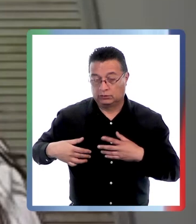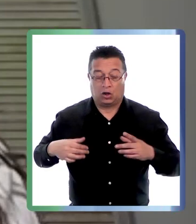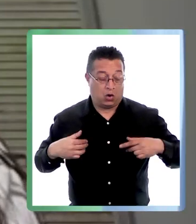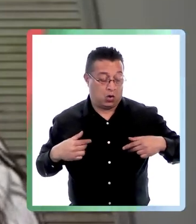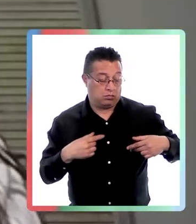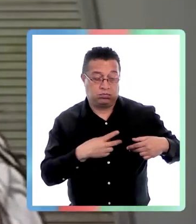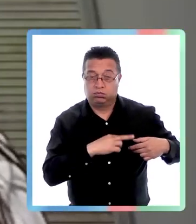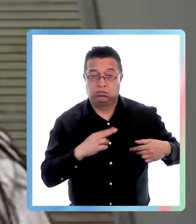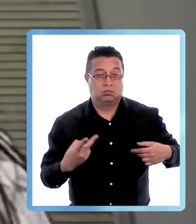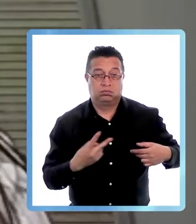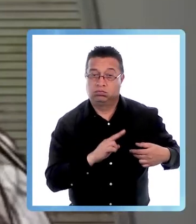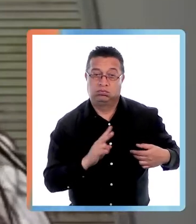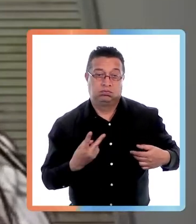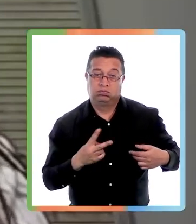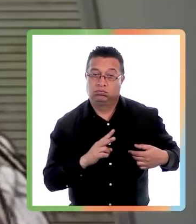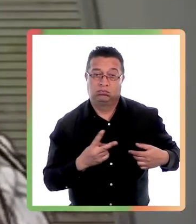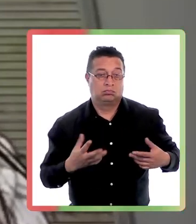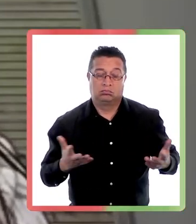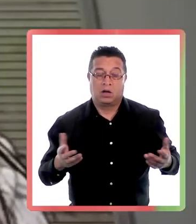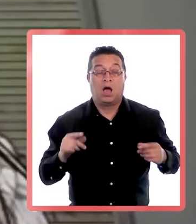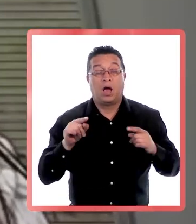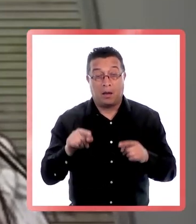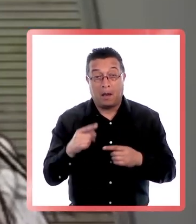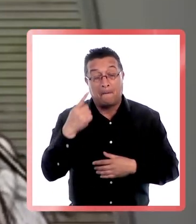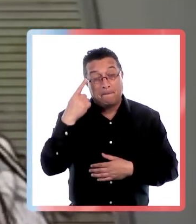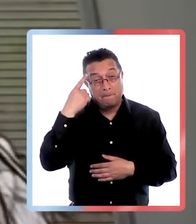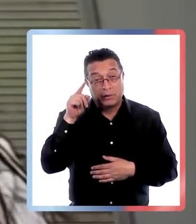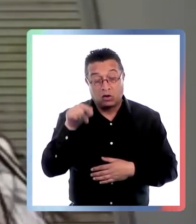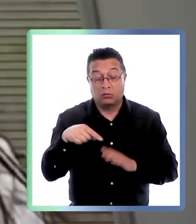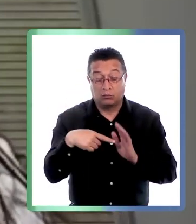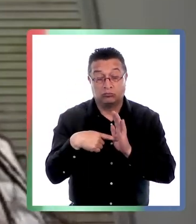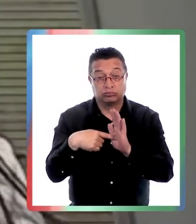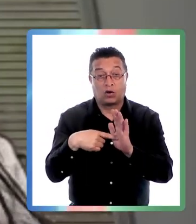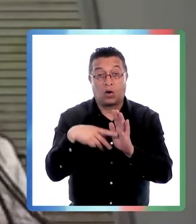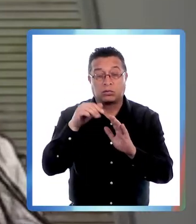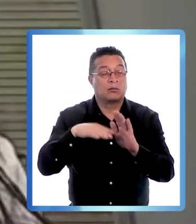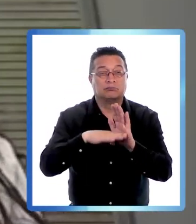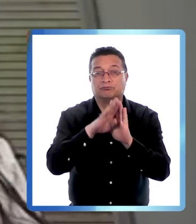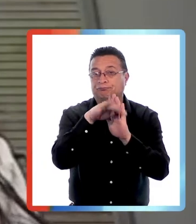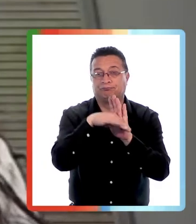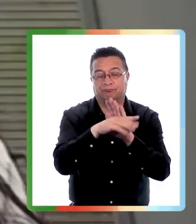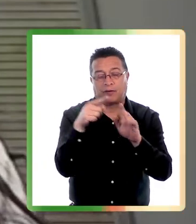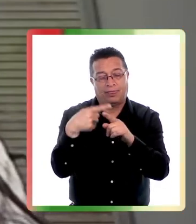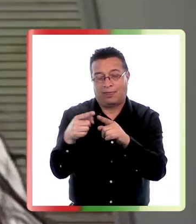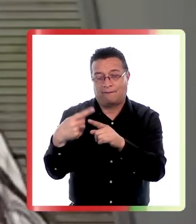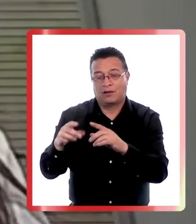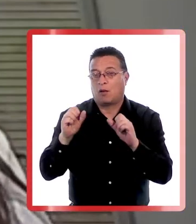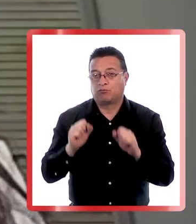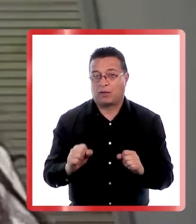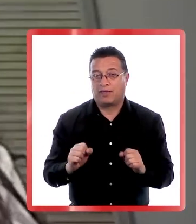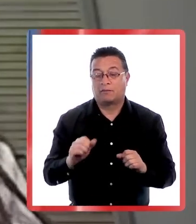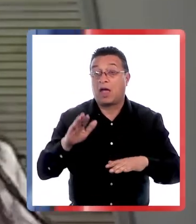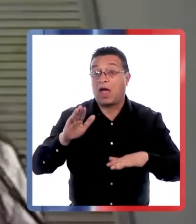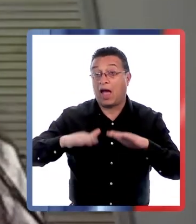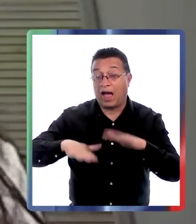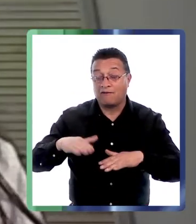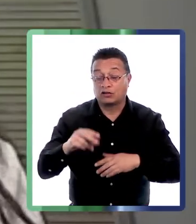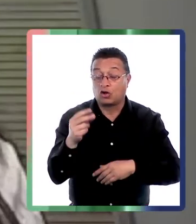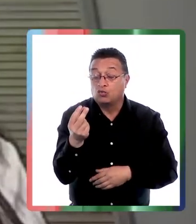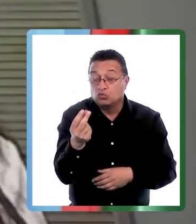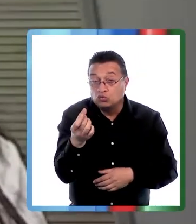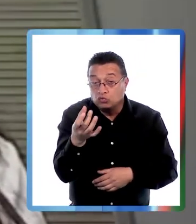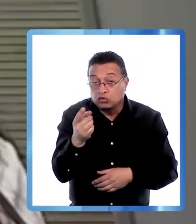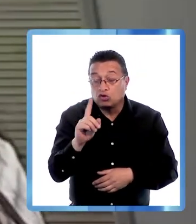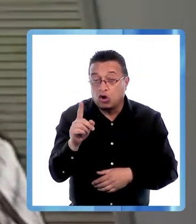mamas. Perfecto. Pero la forma de presentación puede ser súper variable. A veces no es